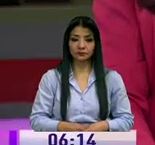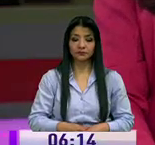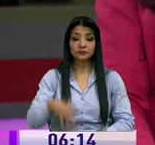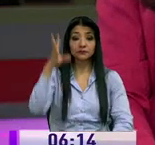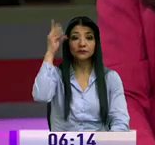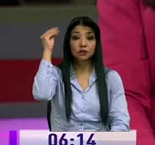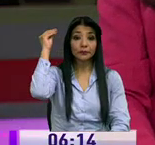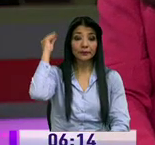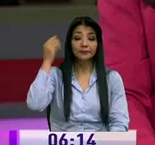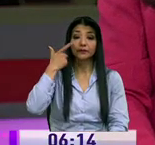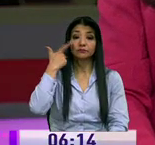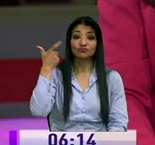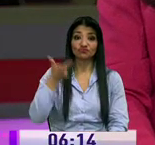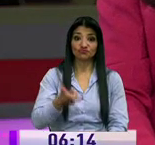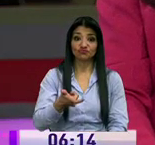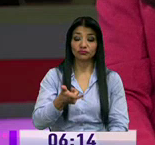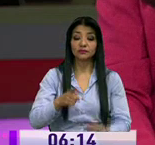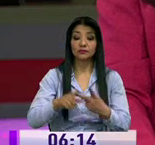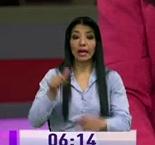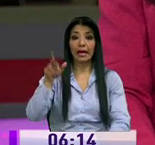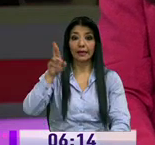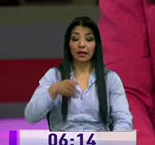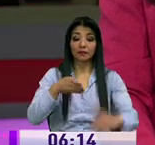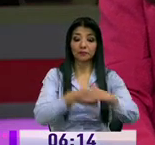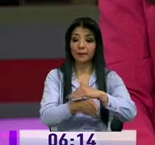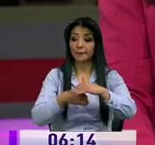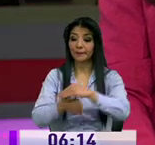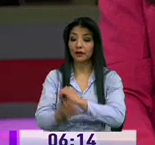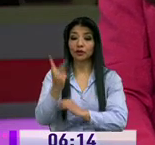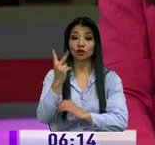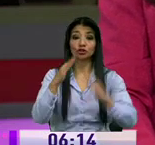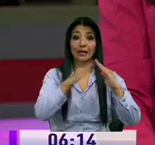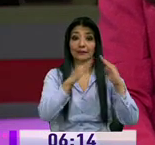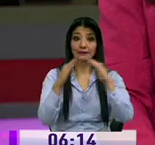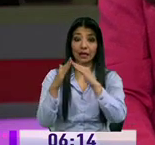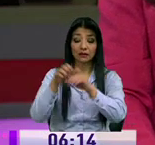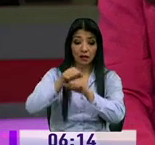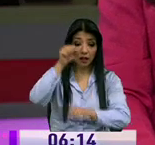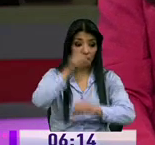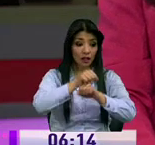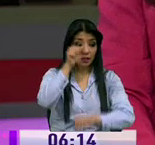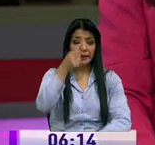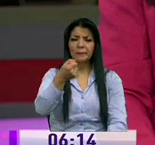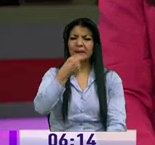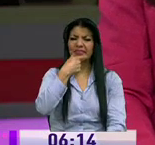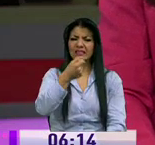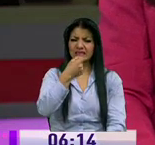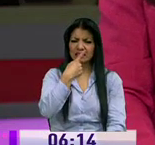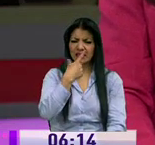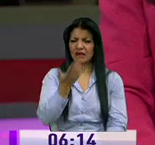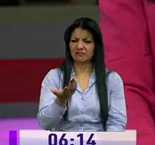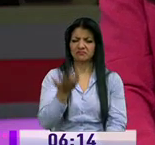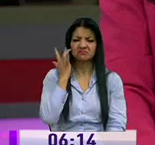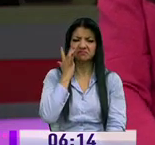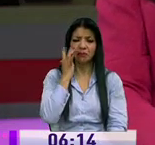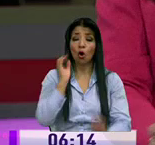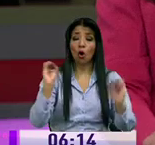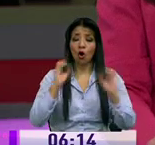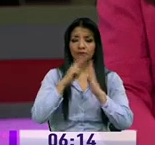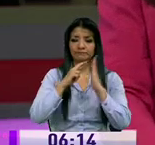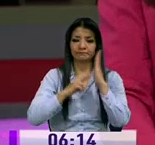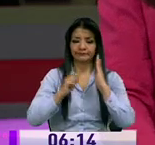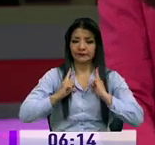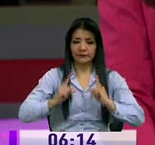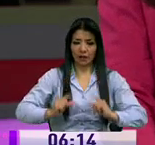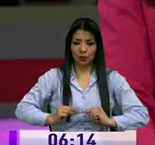la Fiscalía y el ARCA allanaron dos viviendas donde encontraron medicamentos de dudosa procedencia y sin registro sanitario. Una persona